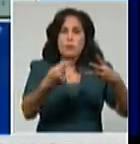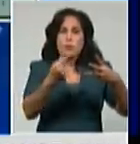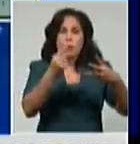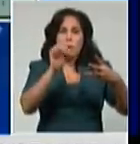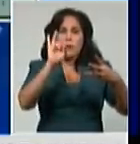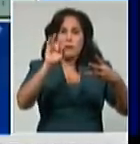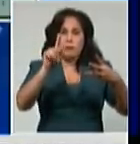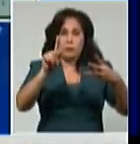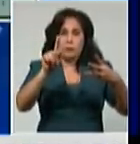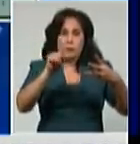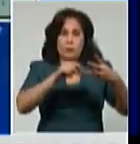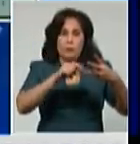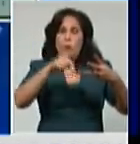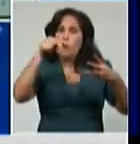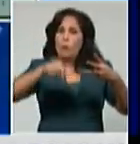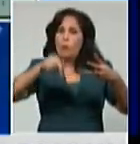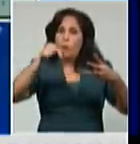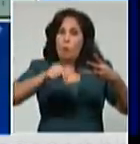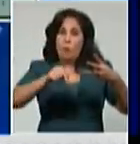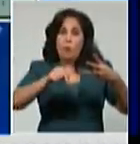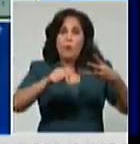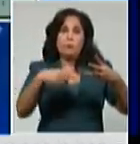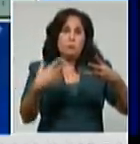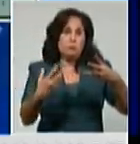8,71, hoy tiene una tasa de